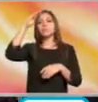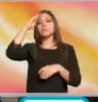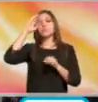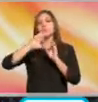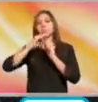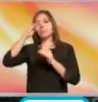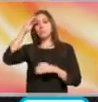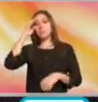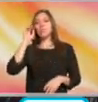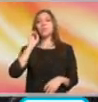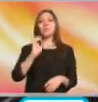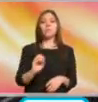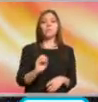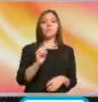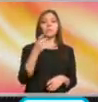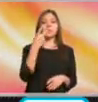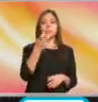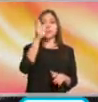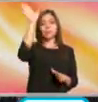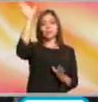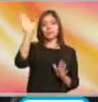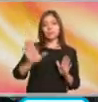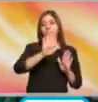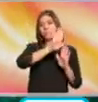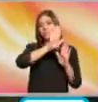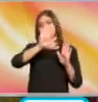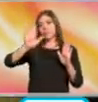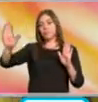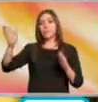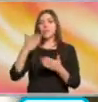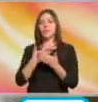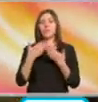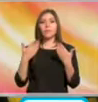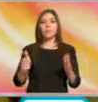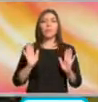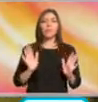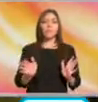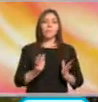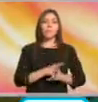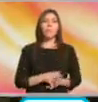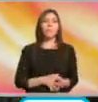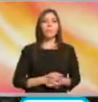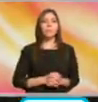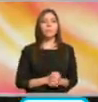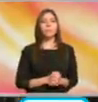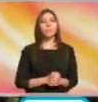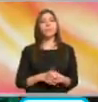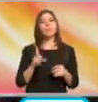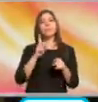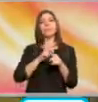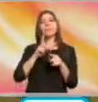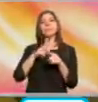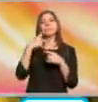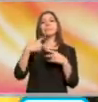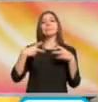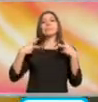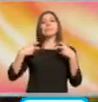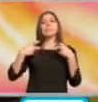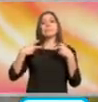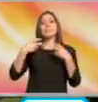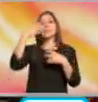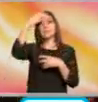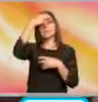por ejemplo, en este muro, pues ahora sí que desde la calaca hasta guerreros